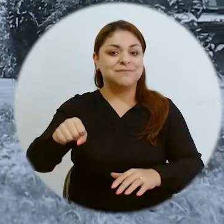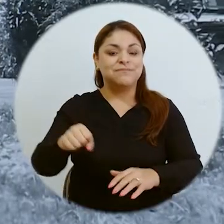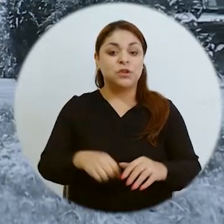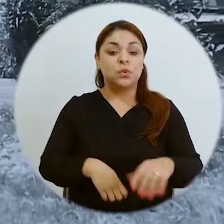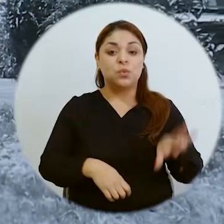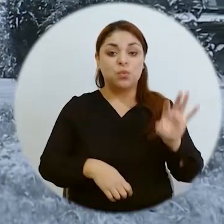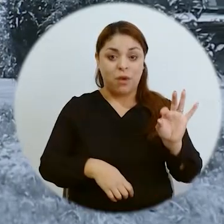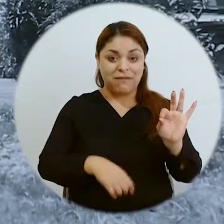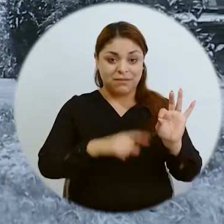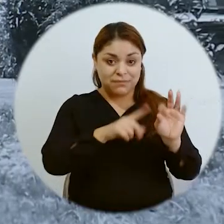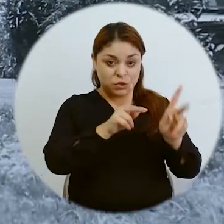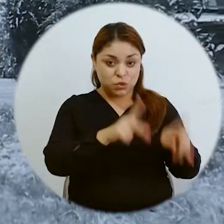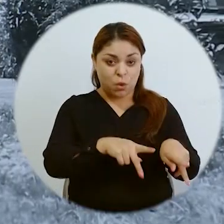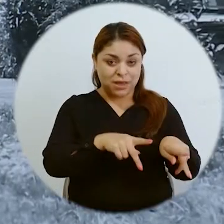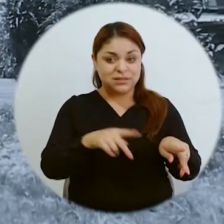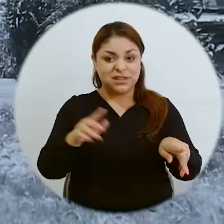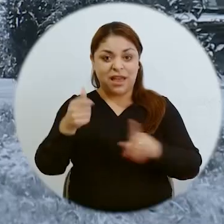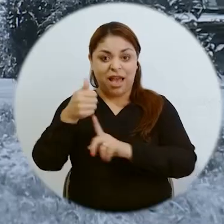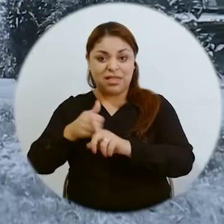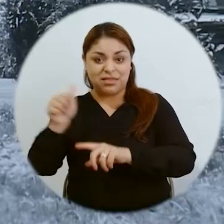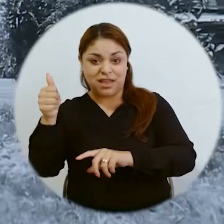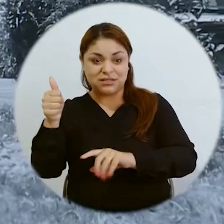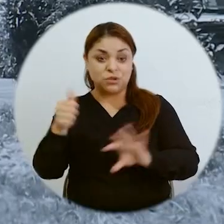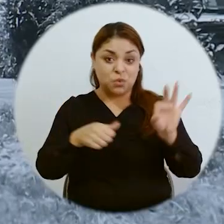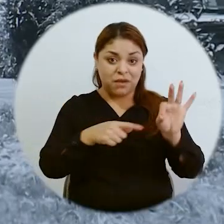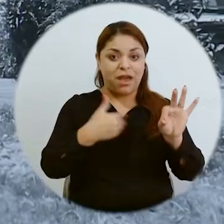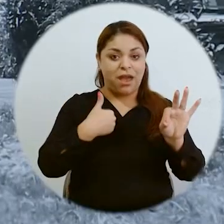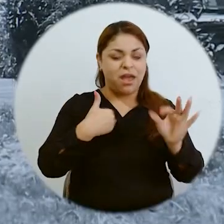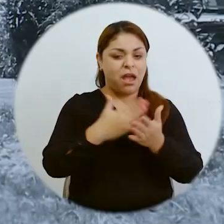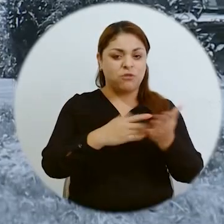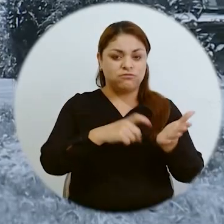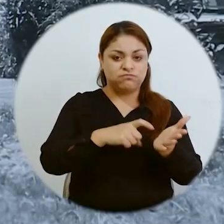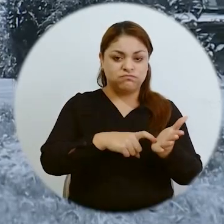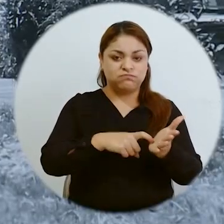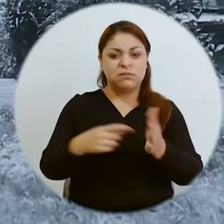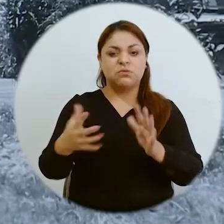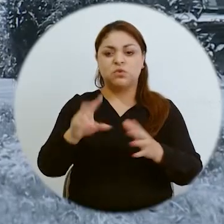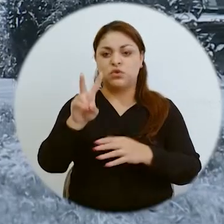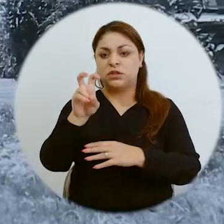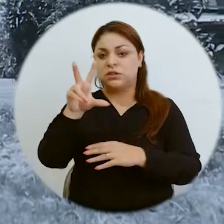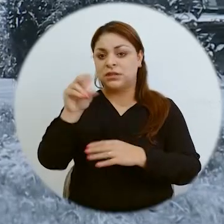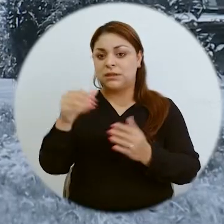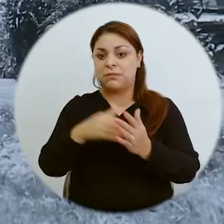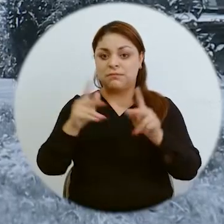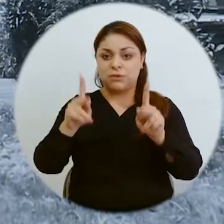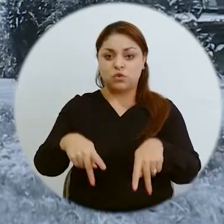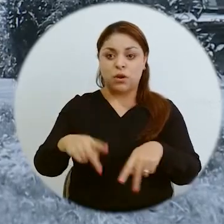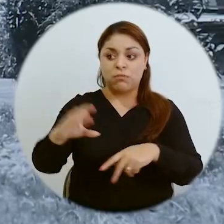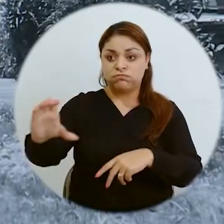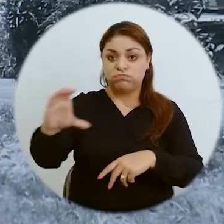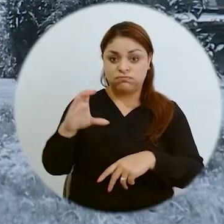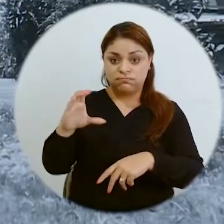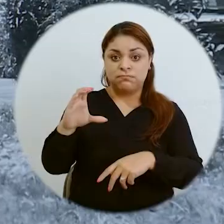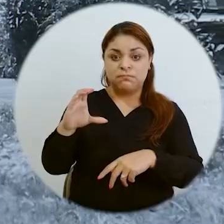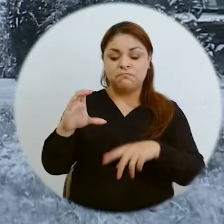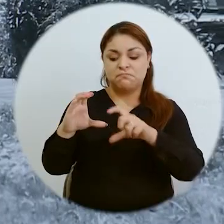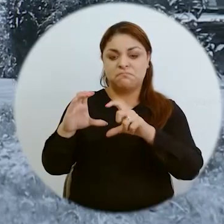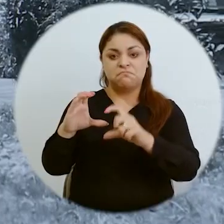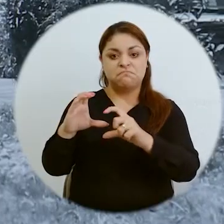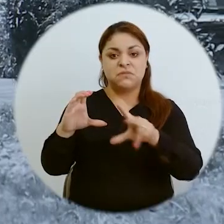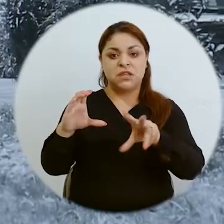10 costarricenses tienen algún tipo de deuda y cerca de 230.000 personas gastan 30% de sus ingresos